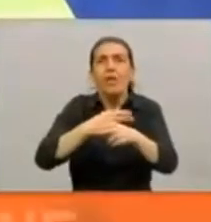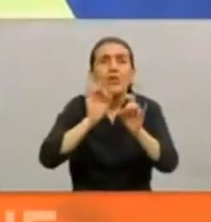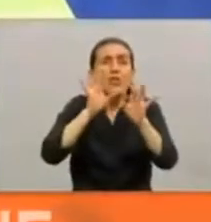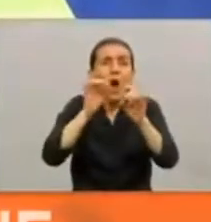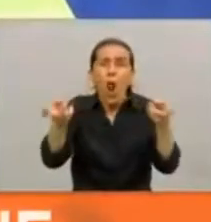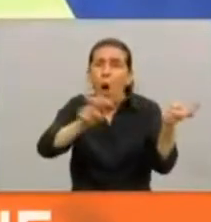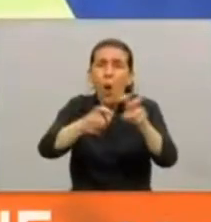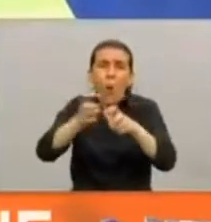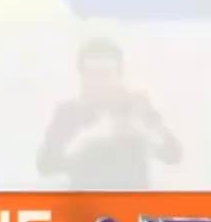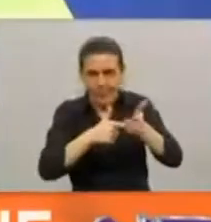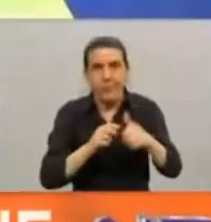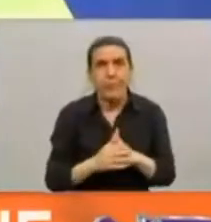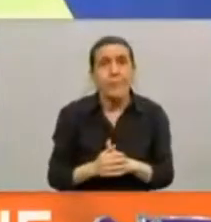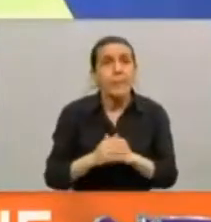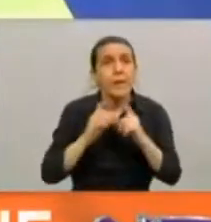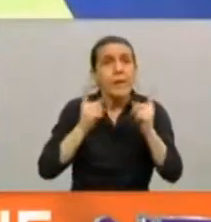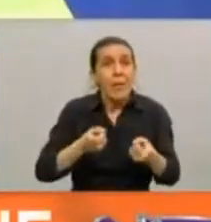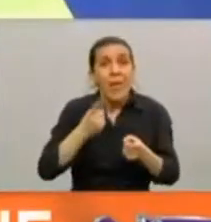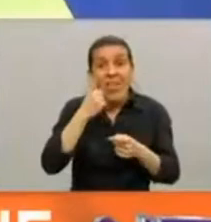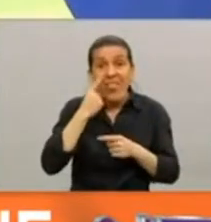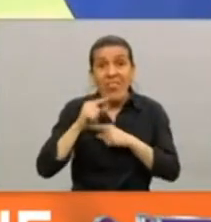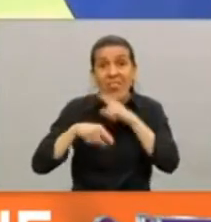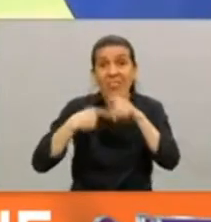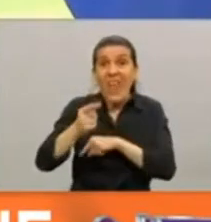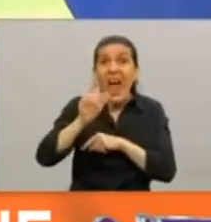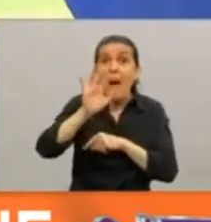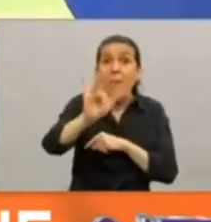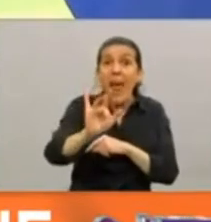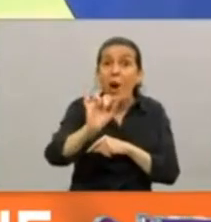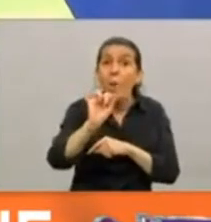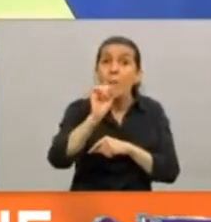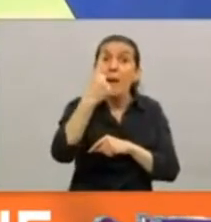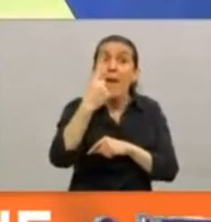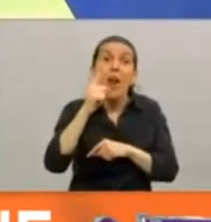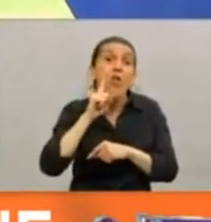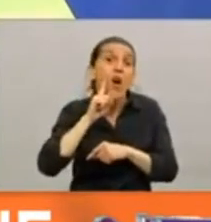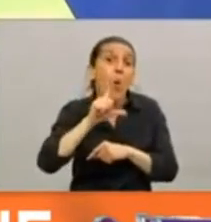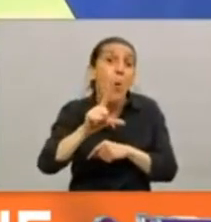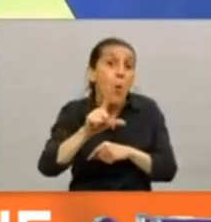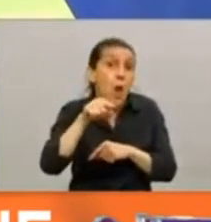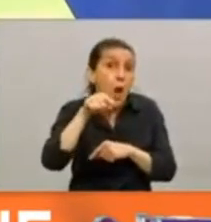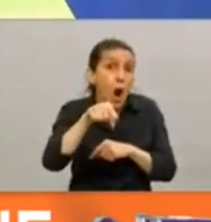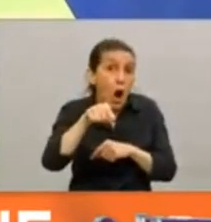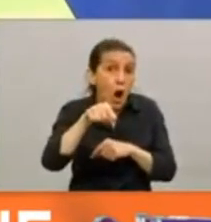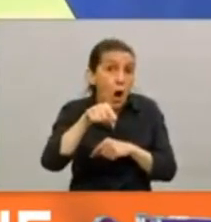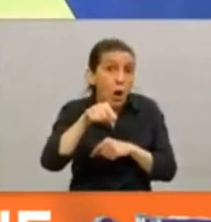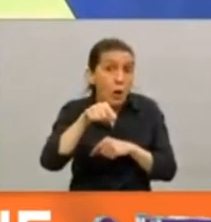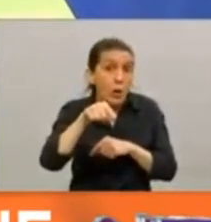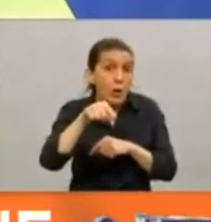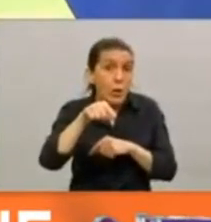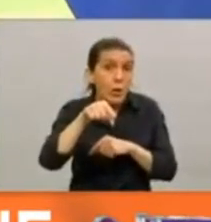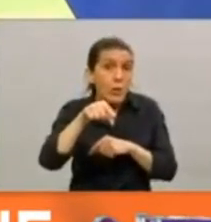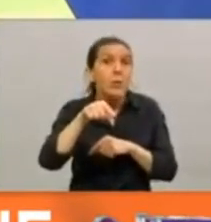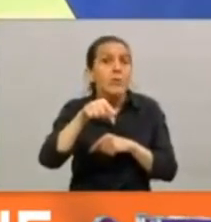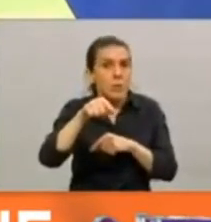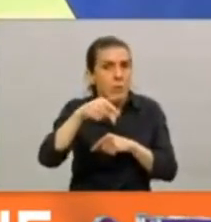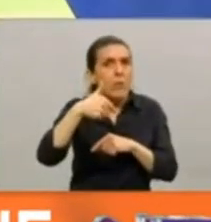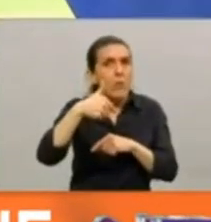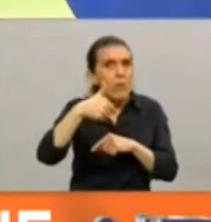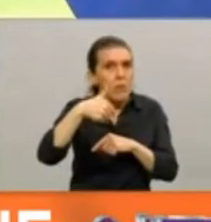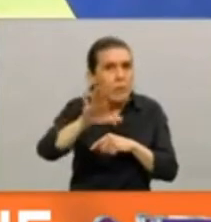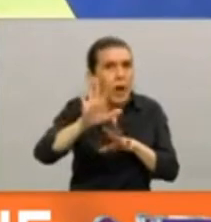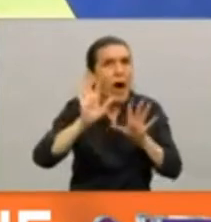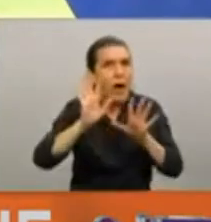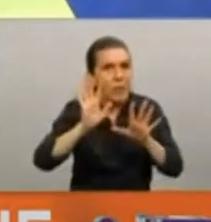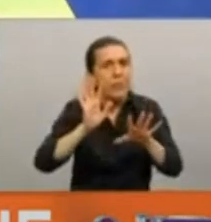En instantes habla el presidente Alberto Fernández con las novedades sobre la nueva fase del aislamiento preventivo y